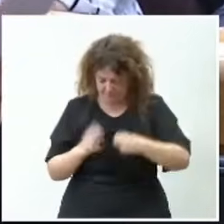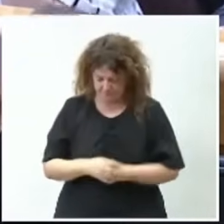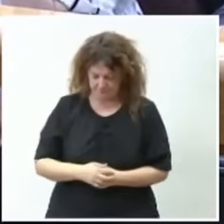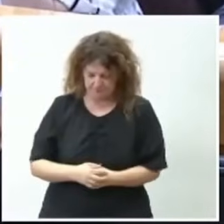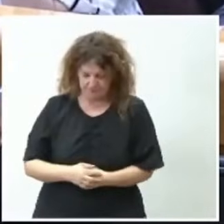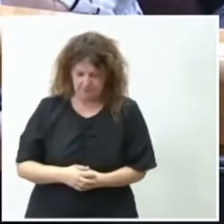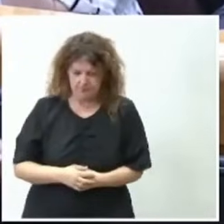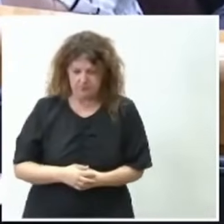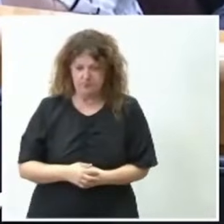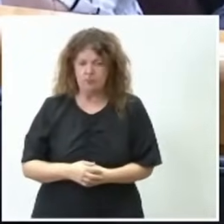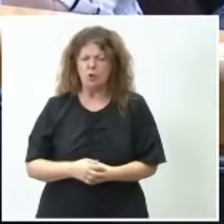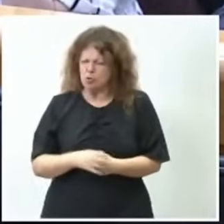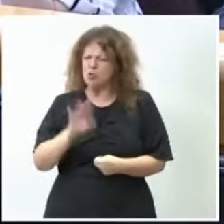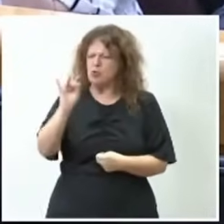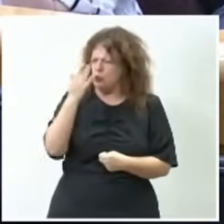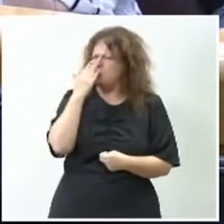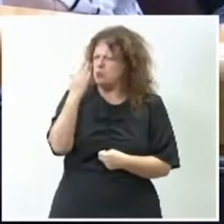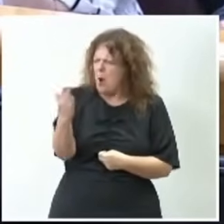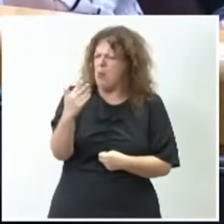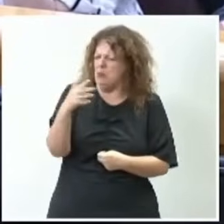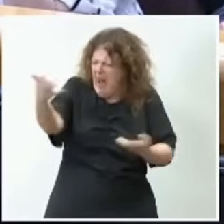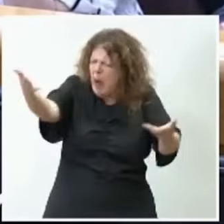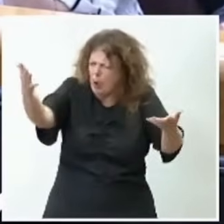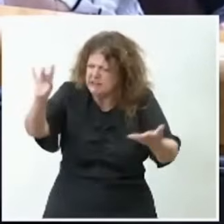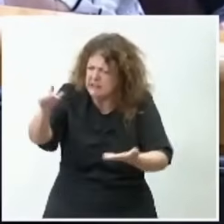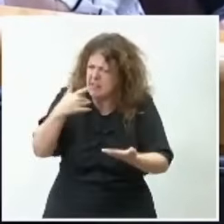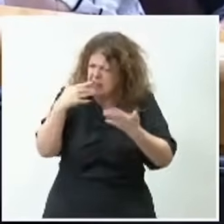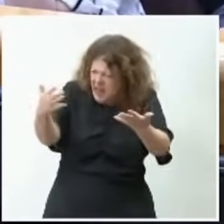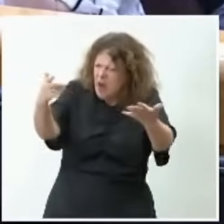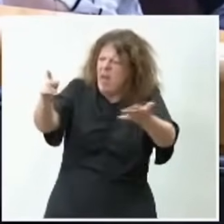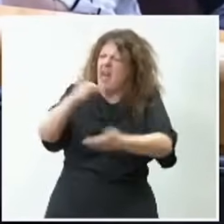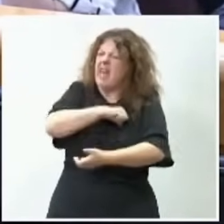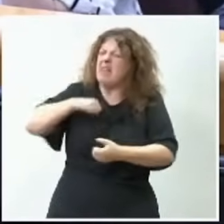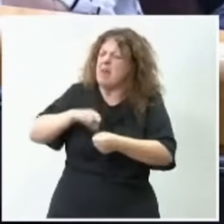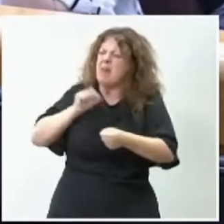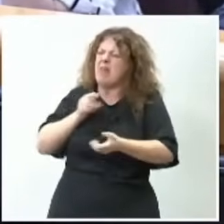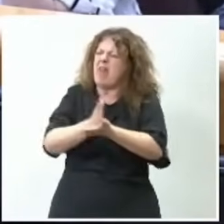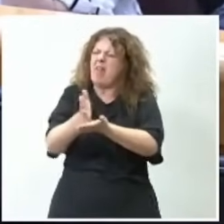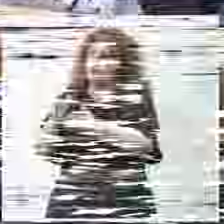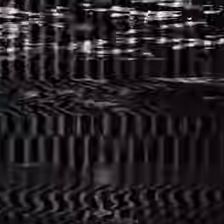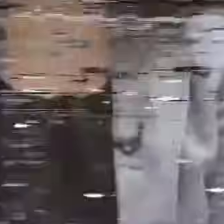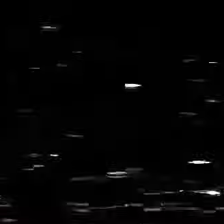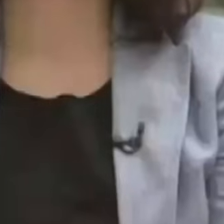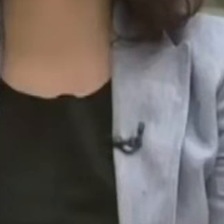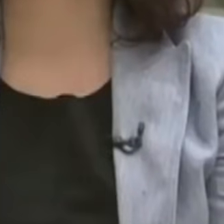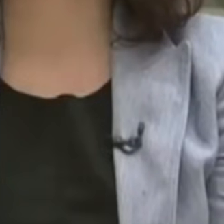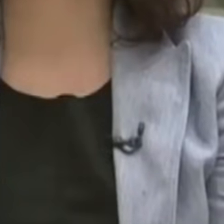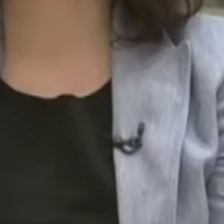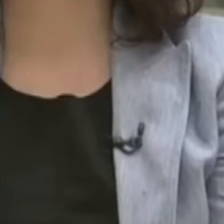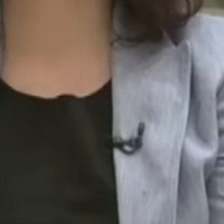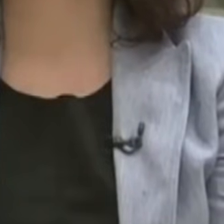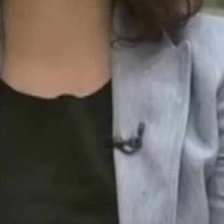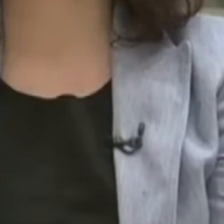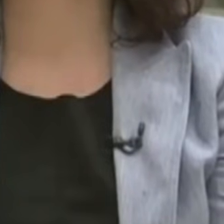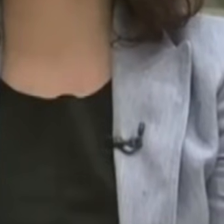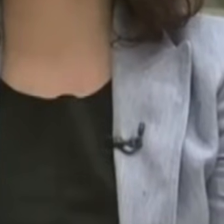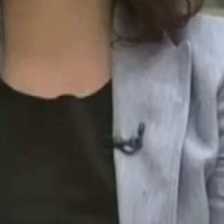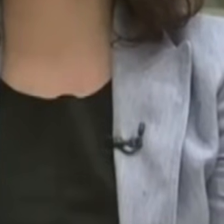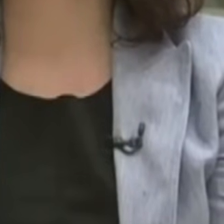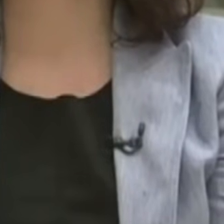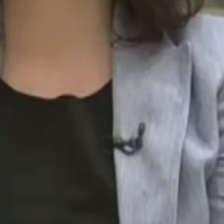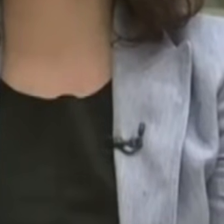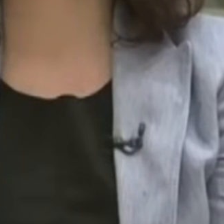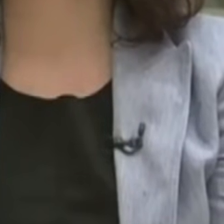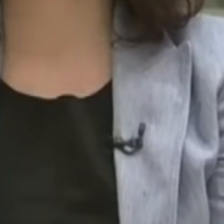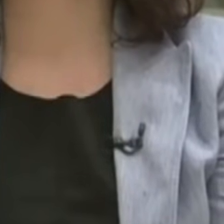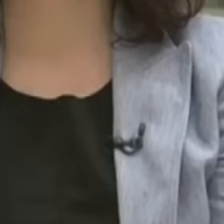cuando Silvia Inchaurrondo entrevistó a Isabel Díaz Ayuso sobre el nuevo hospital. Así fue la entrevista. Presidenta, ¿a cuántos sanitarios ha